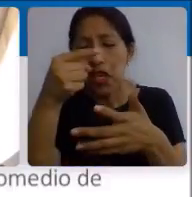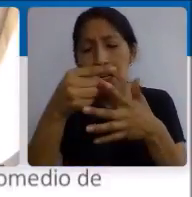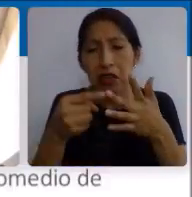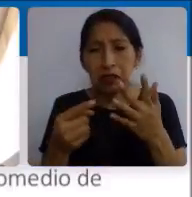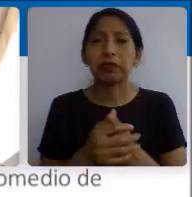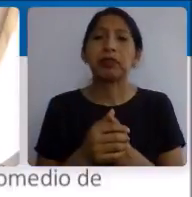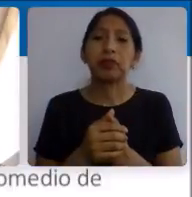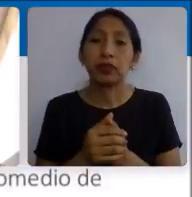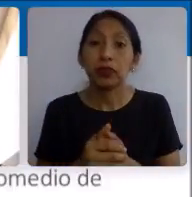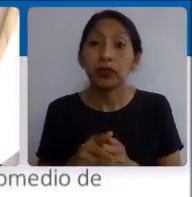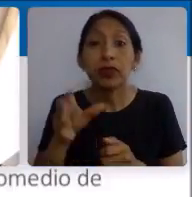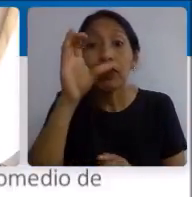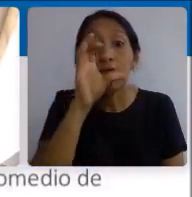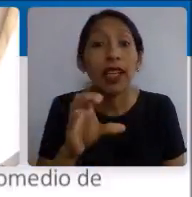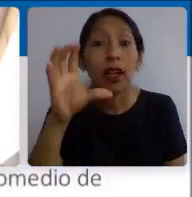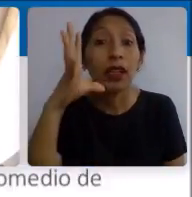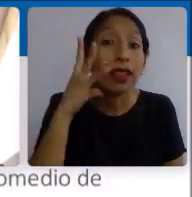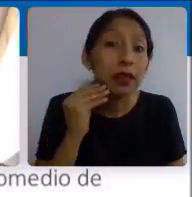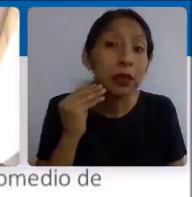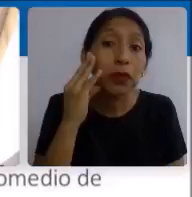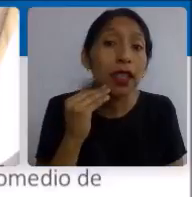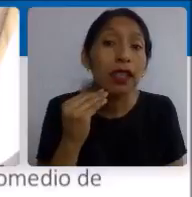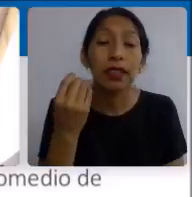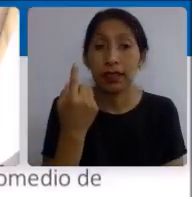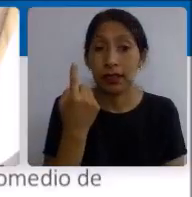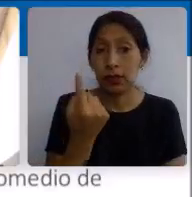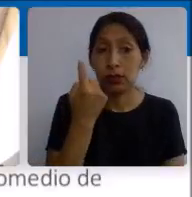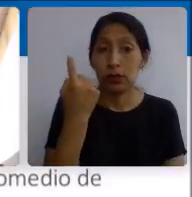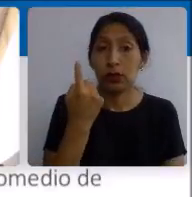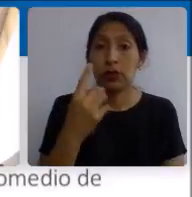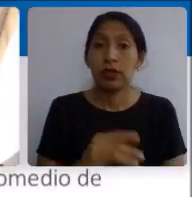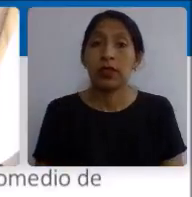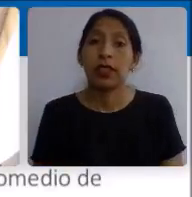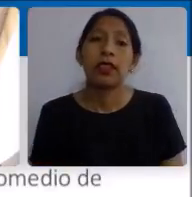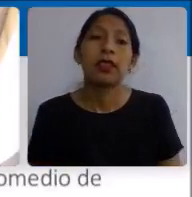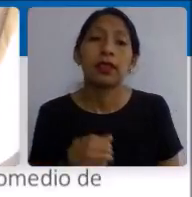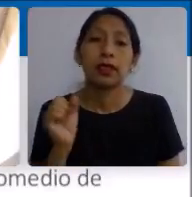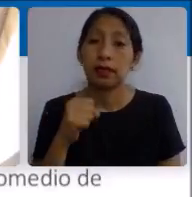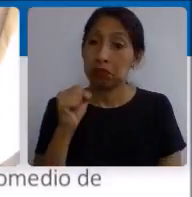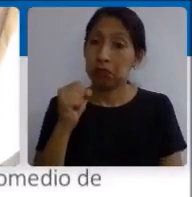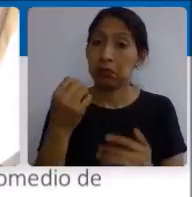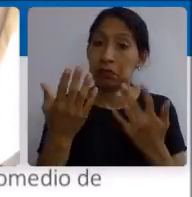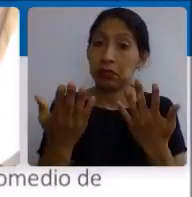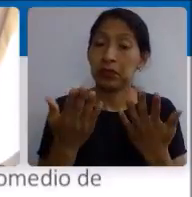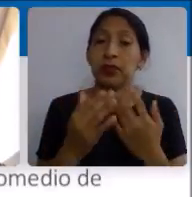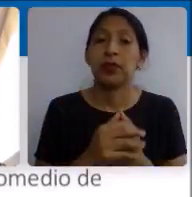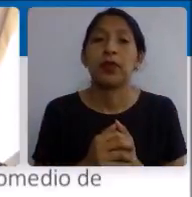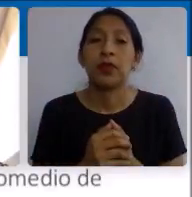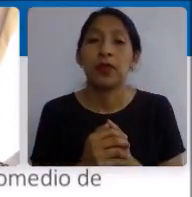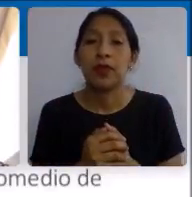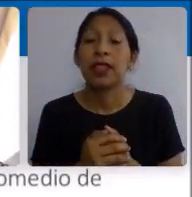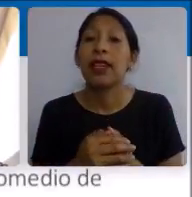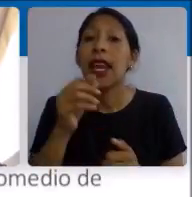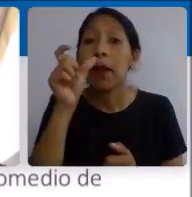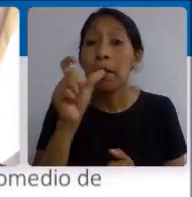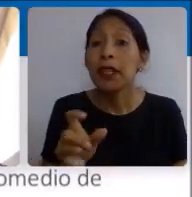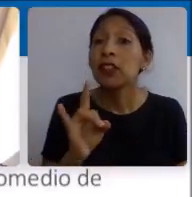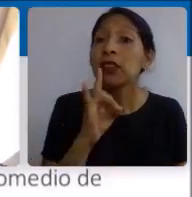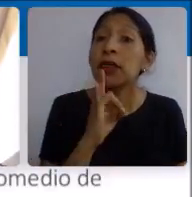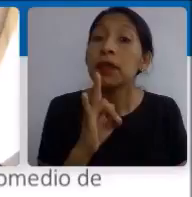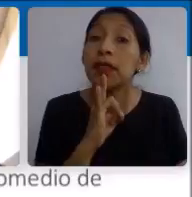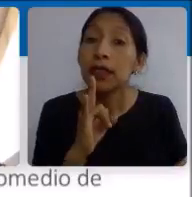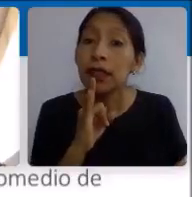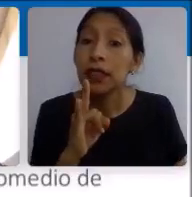Están en búsqueda de experiencias únicas, ¿no? Lo que les comentaba, ¿no? Que el estadounidense de por sí,